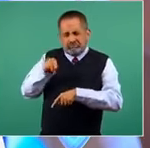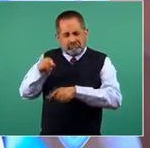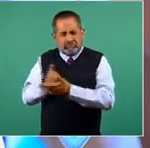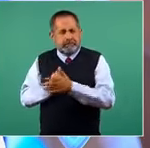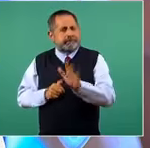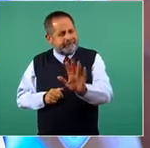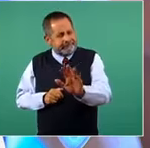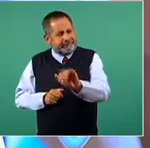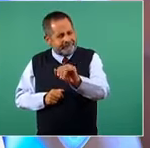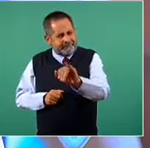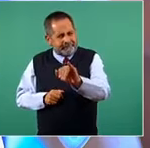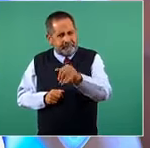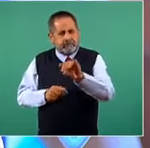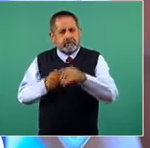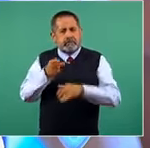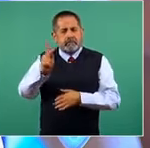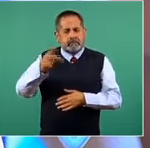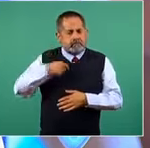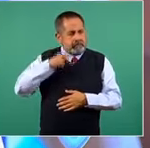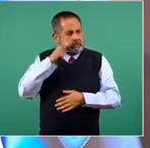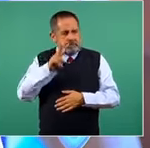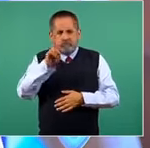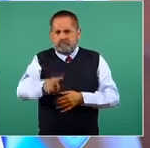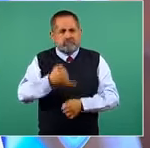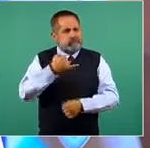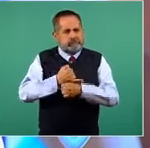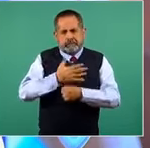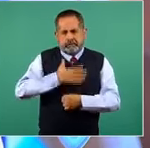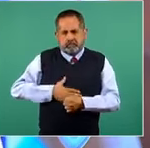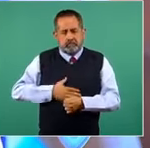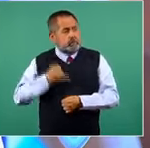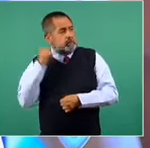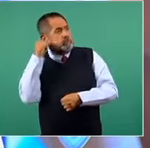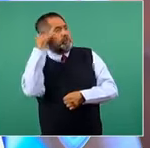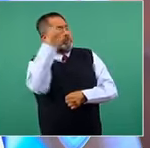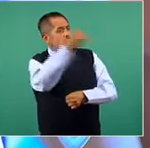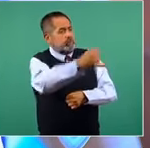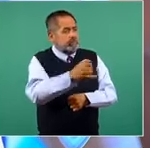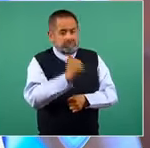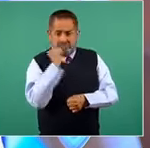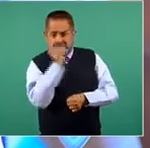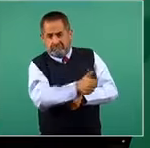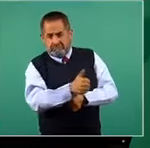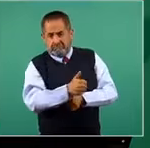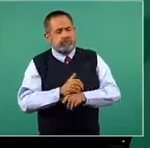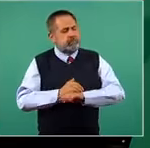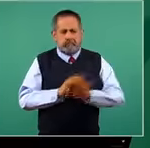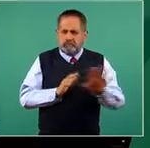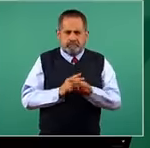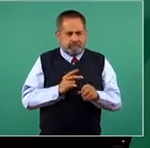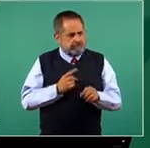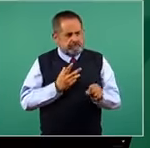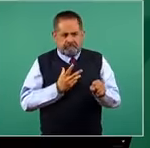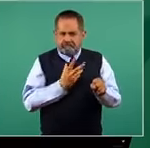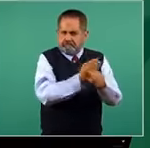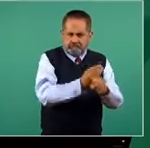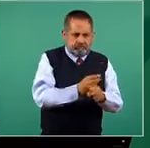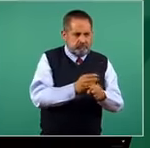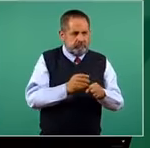Por esto, porque nosotros vemos la injusticia social como un problema a solucionar. No nos